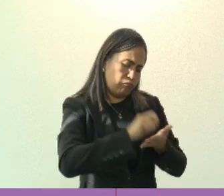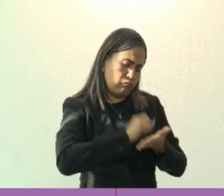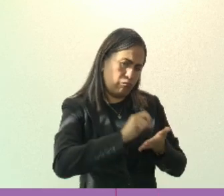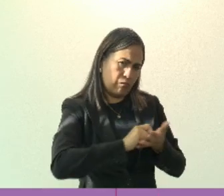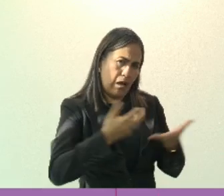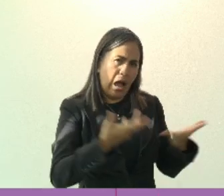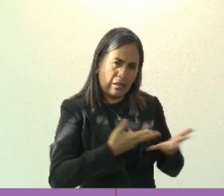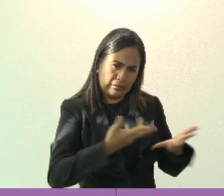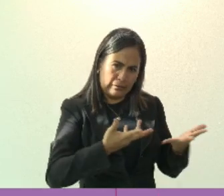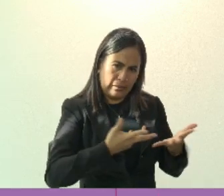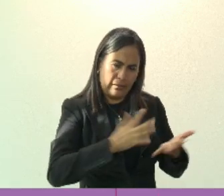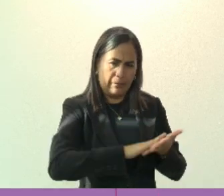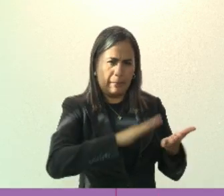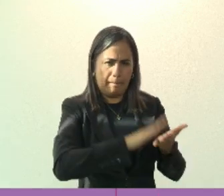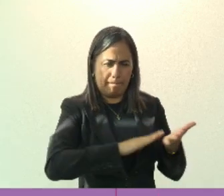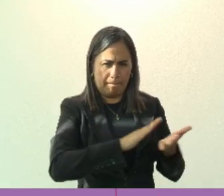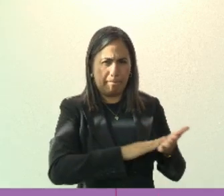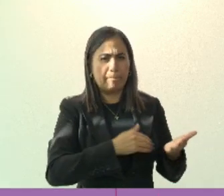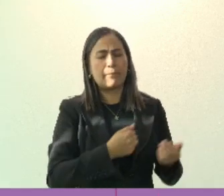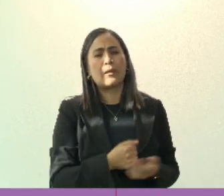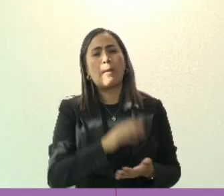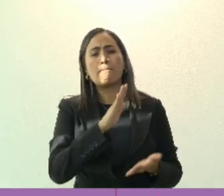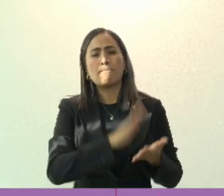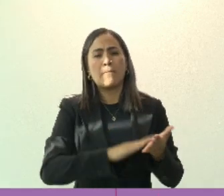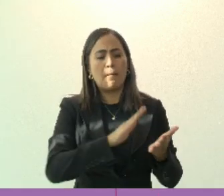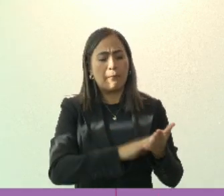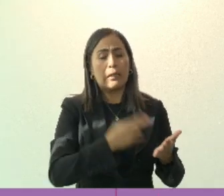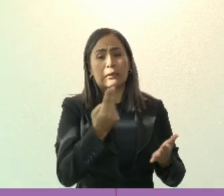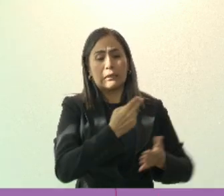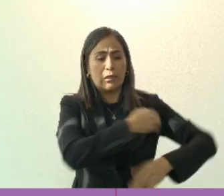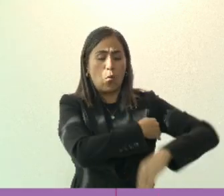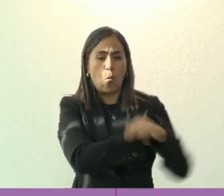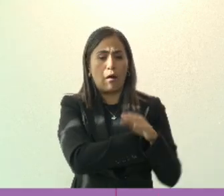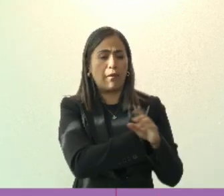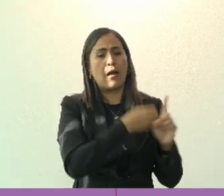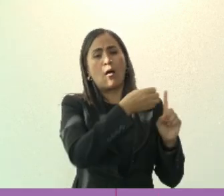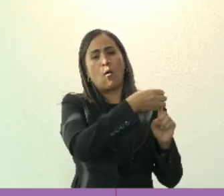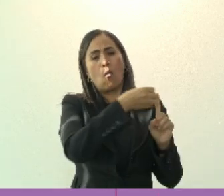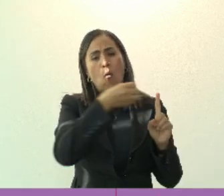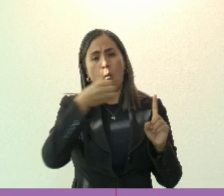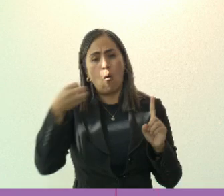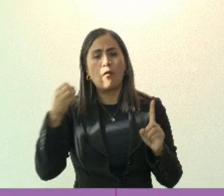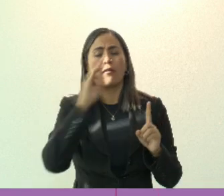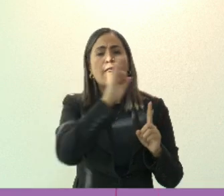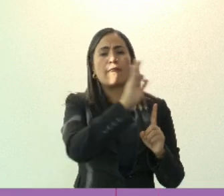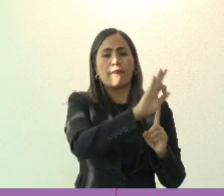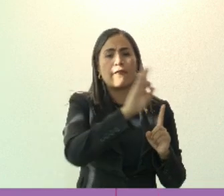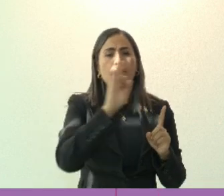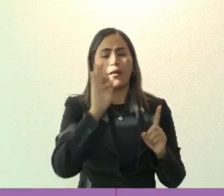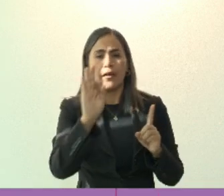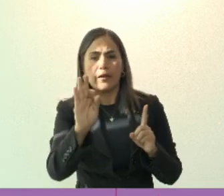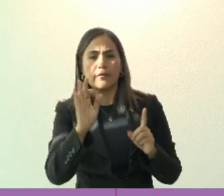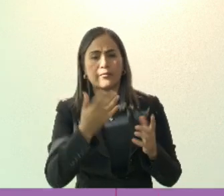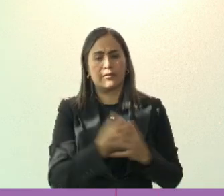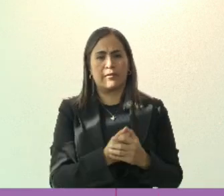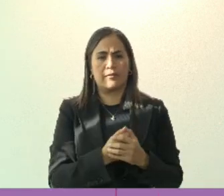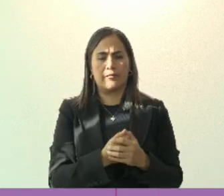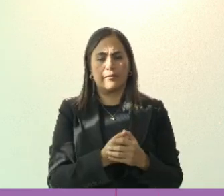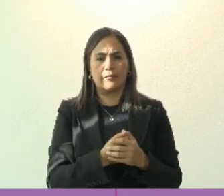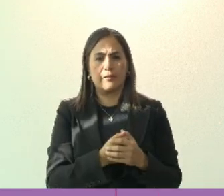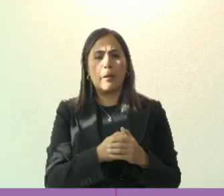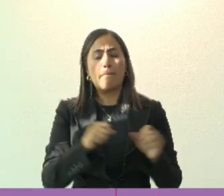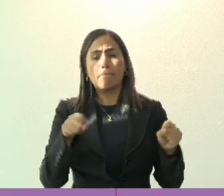de guardar una cronología, deben de guardar una